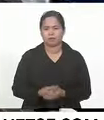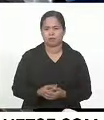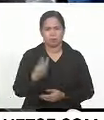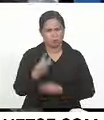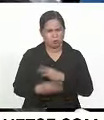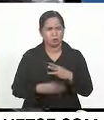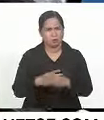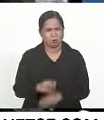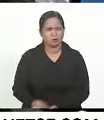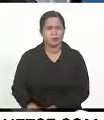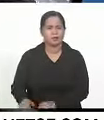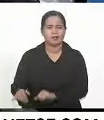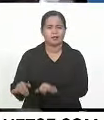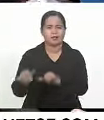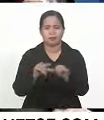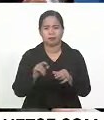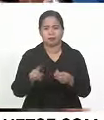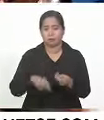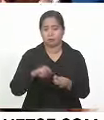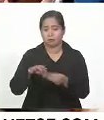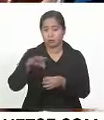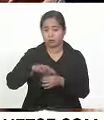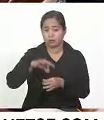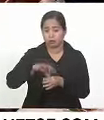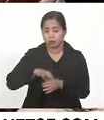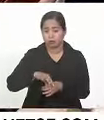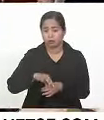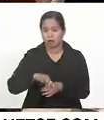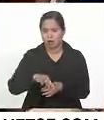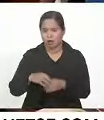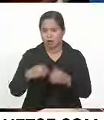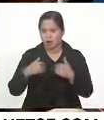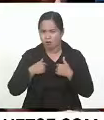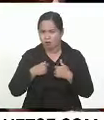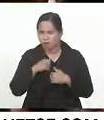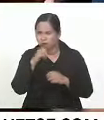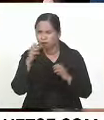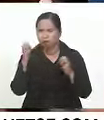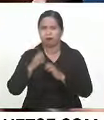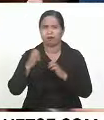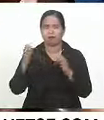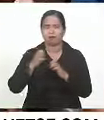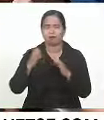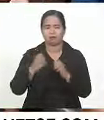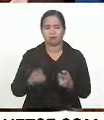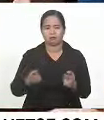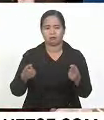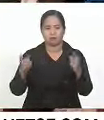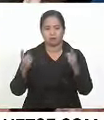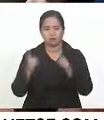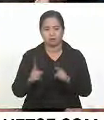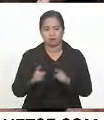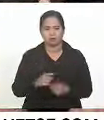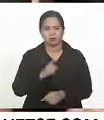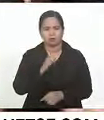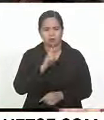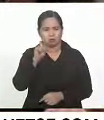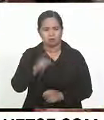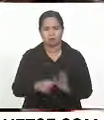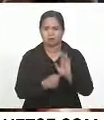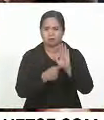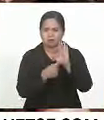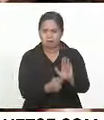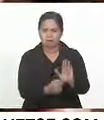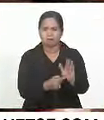que las elecciones y elecciones que generan tanta expectación como esta tienen que ser absolutamente transparentes